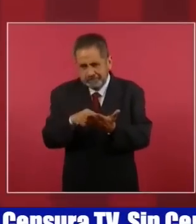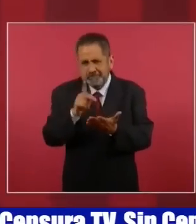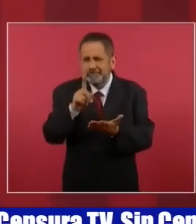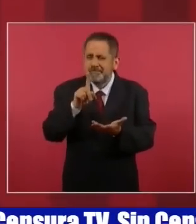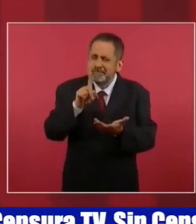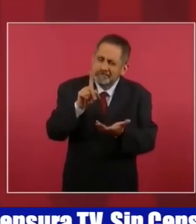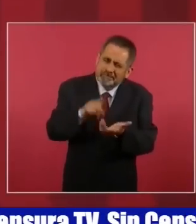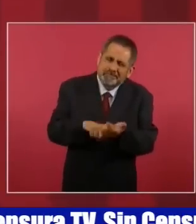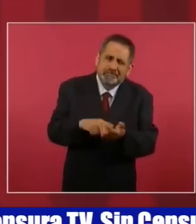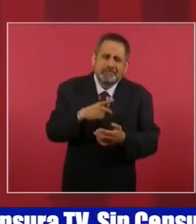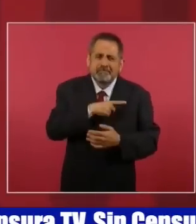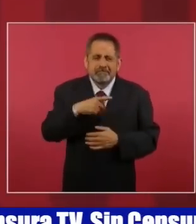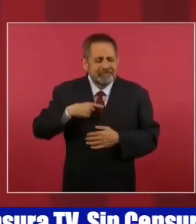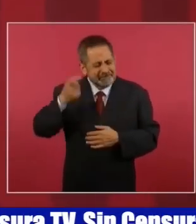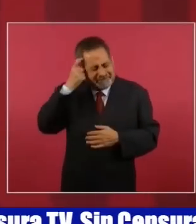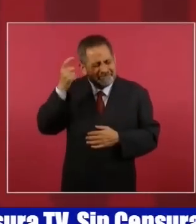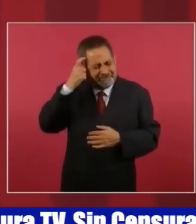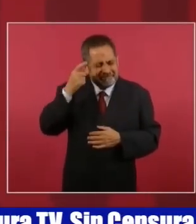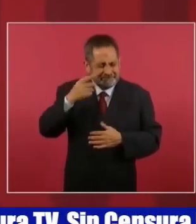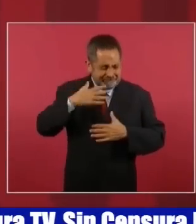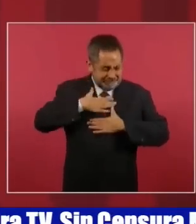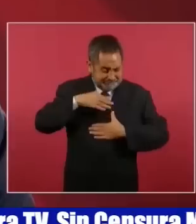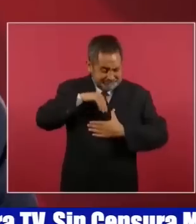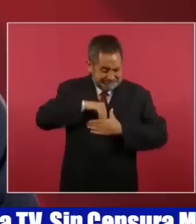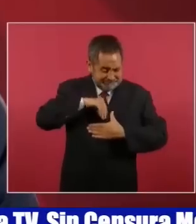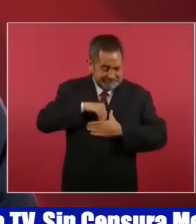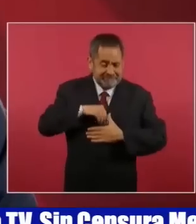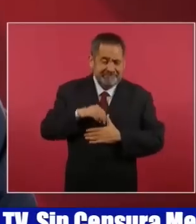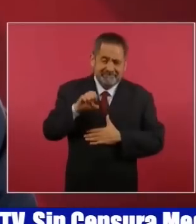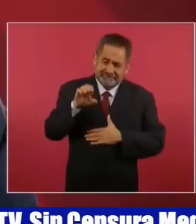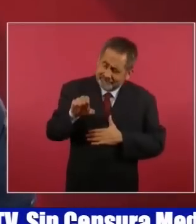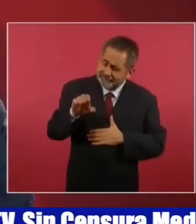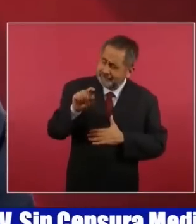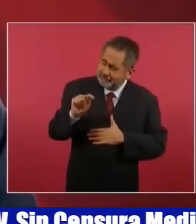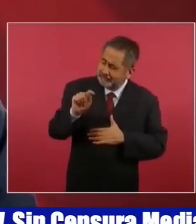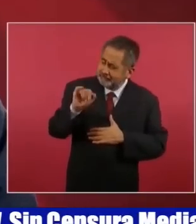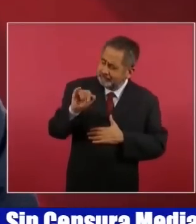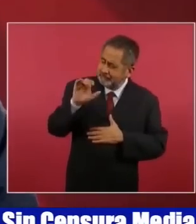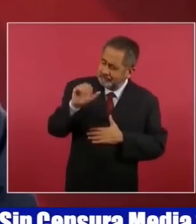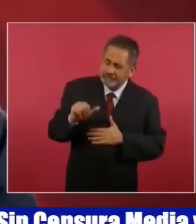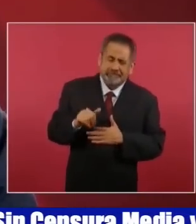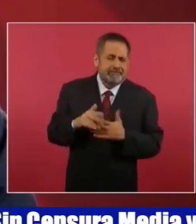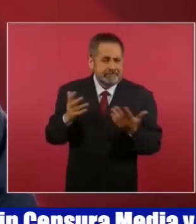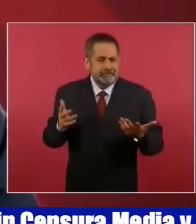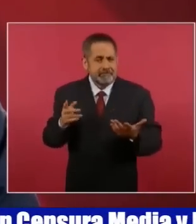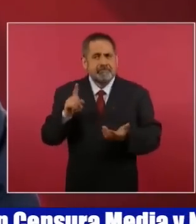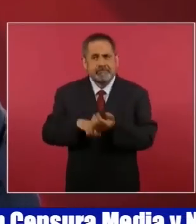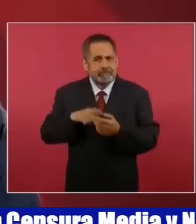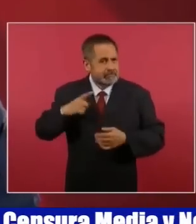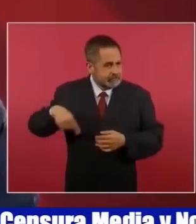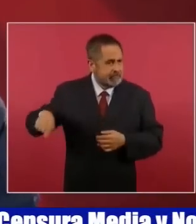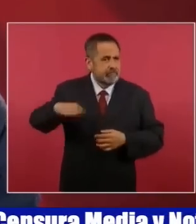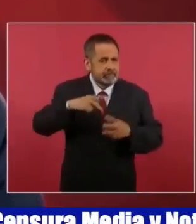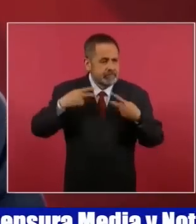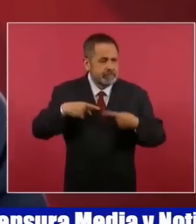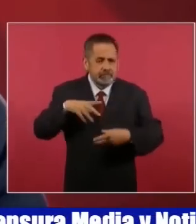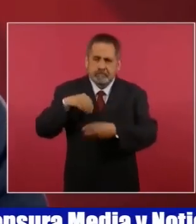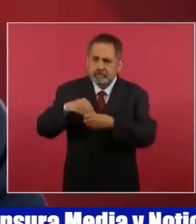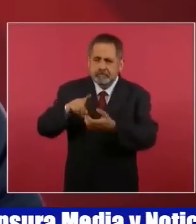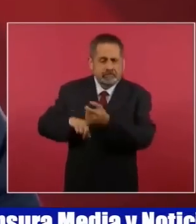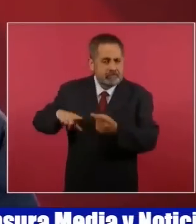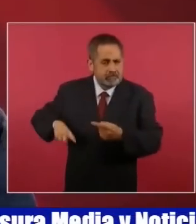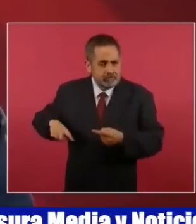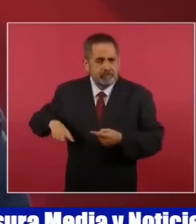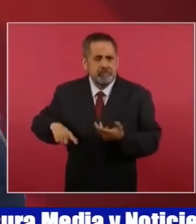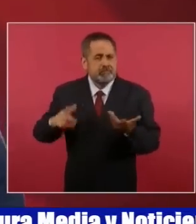Tiene que haber un código de ética en el gobierno, en